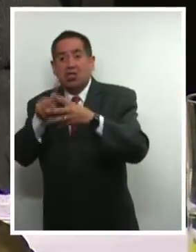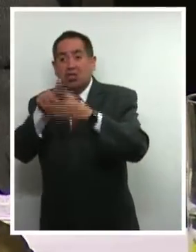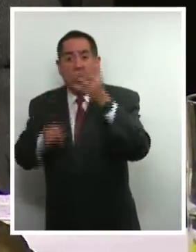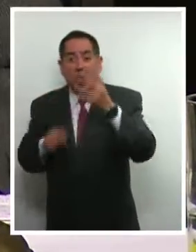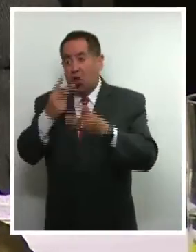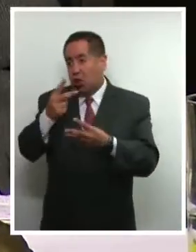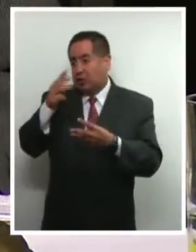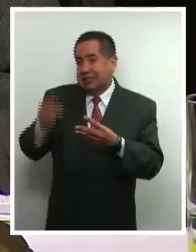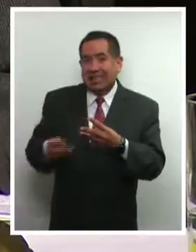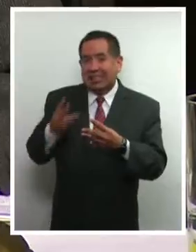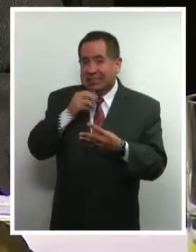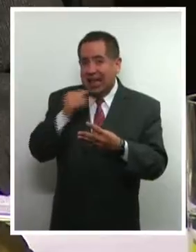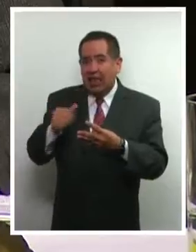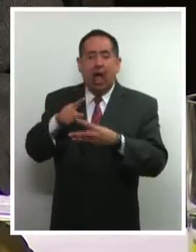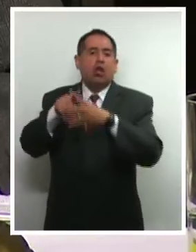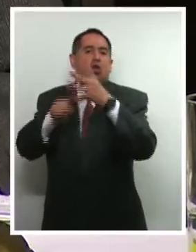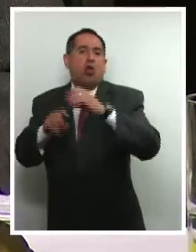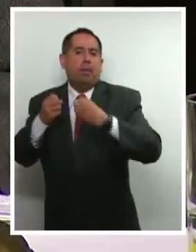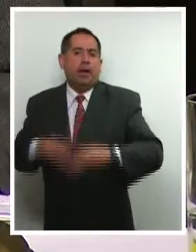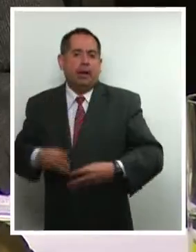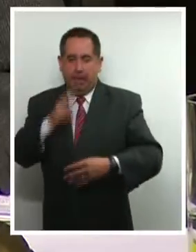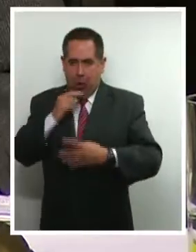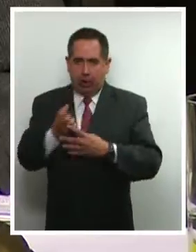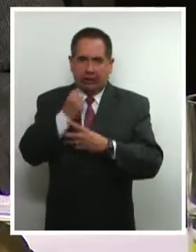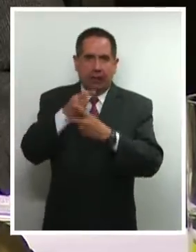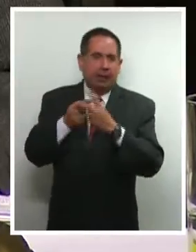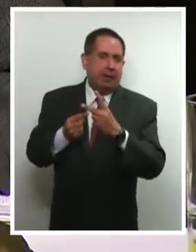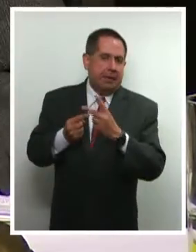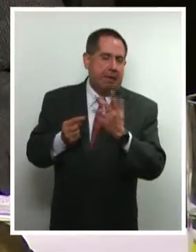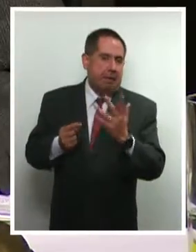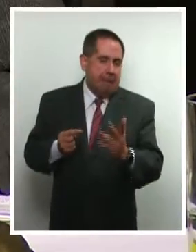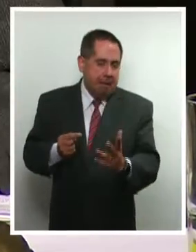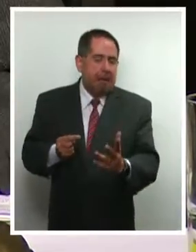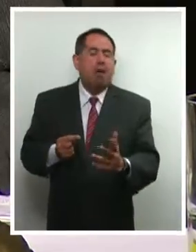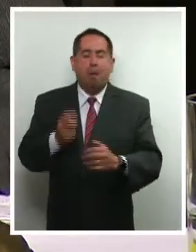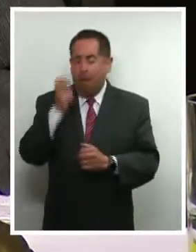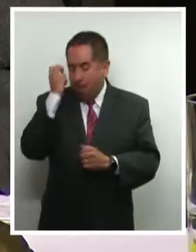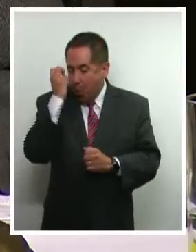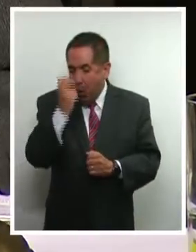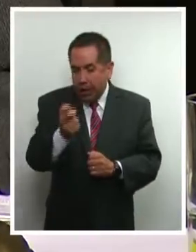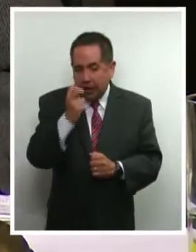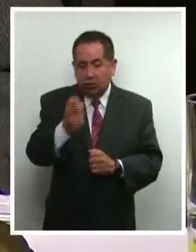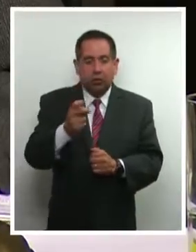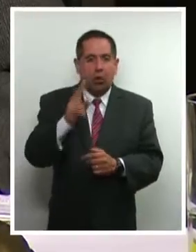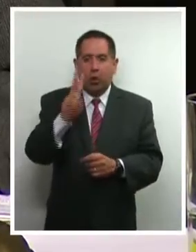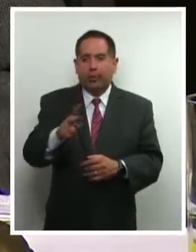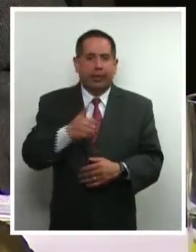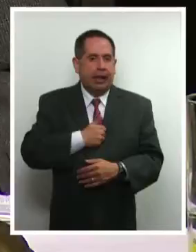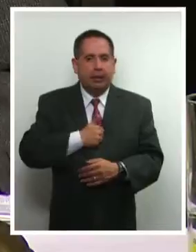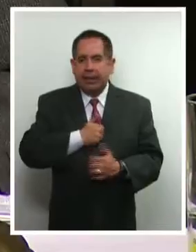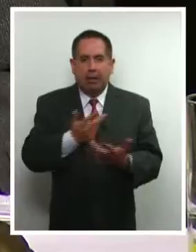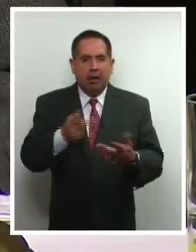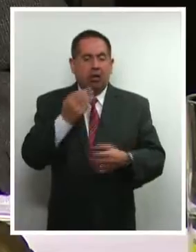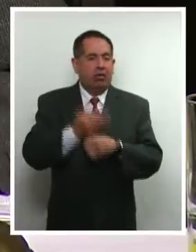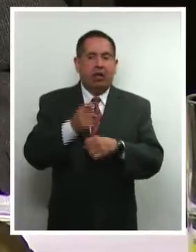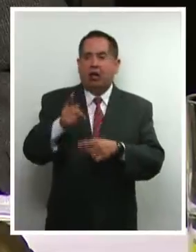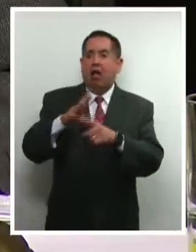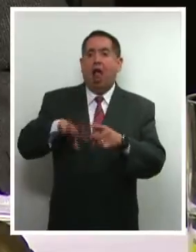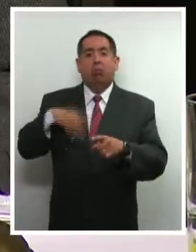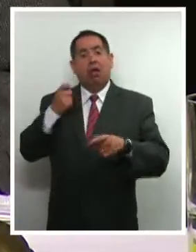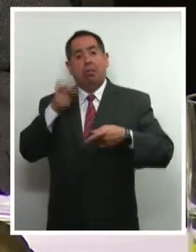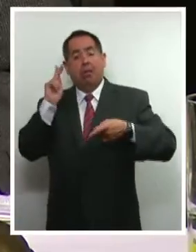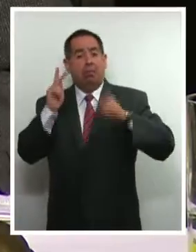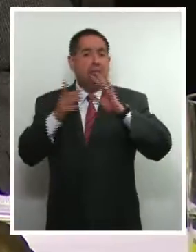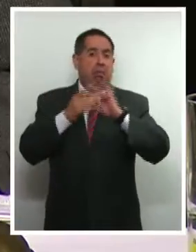conjunto de la discusión. Y por eso es esto que hoy lamentablemente se está abusando de